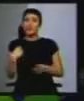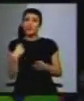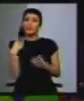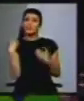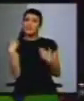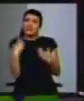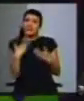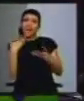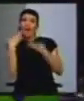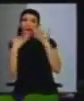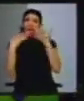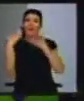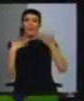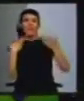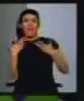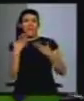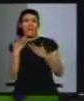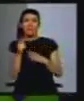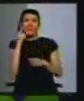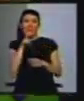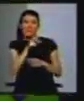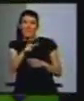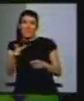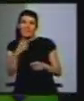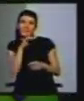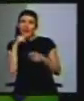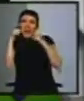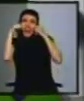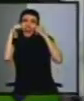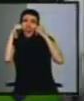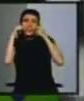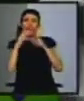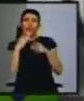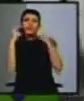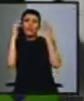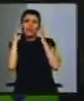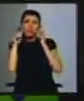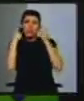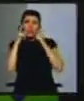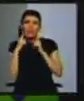vi que la gente estaba sonriendo, vi que la gente estaba sudando.